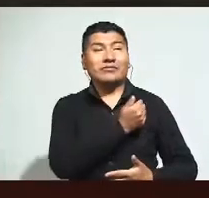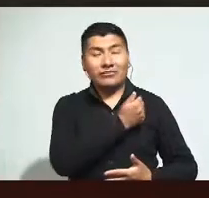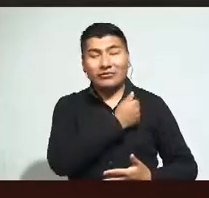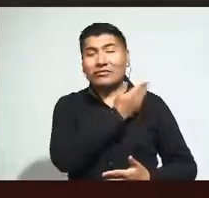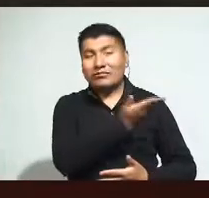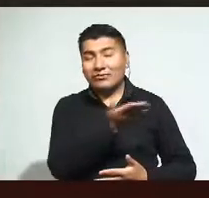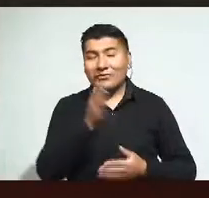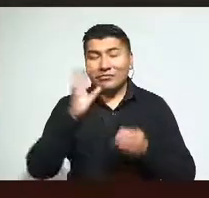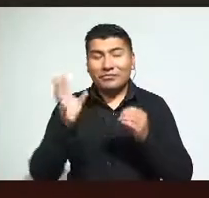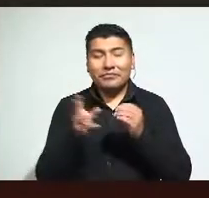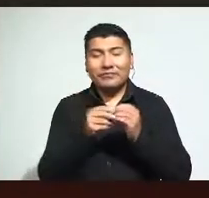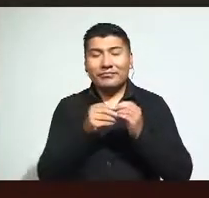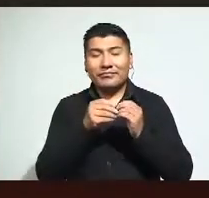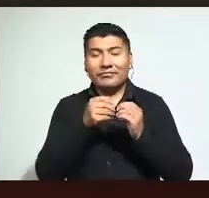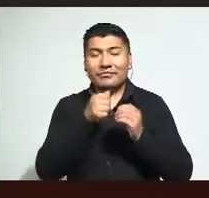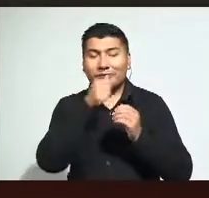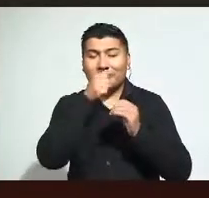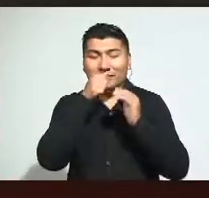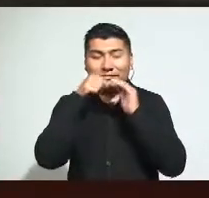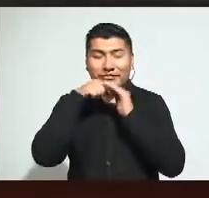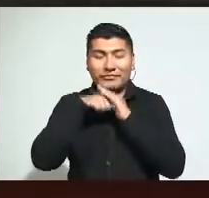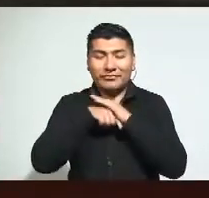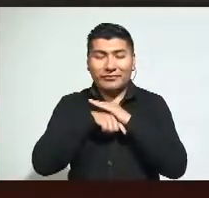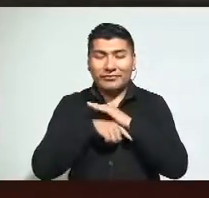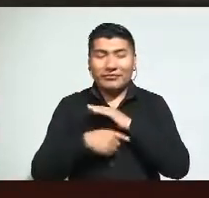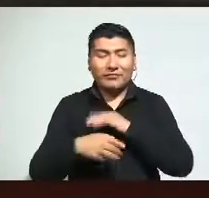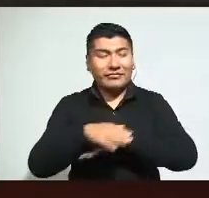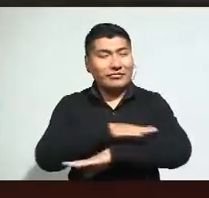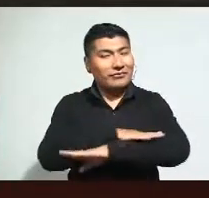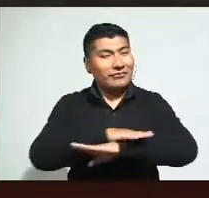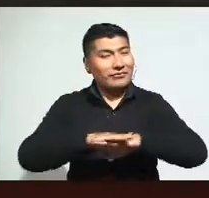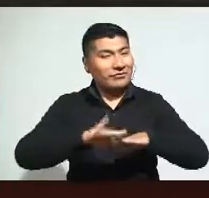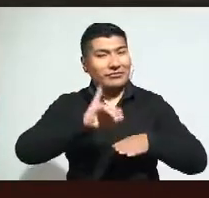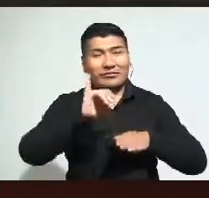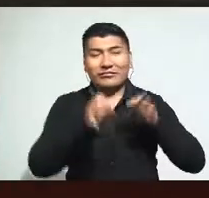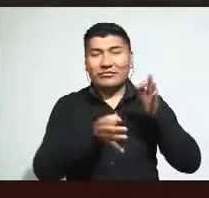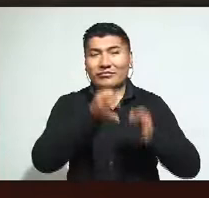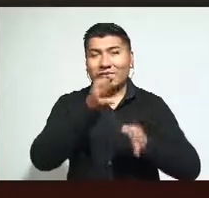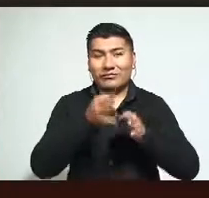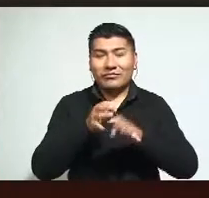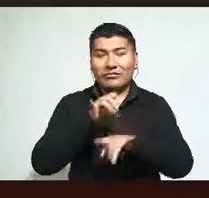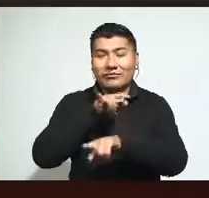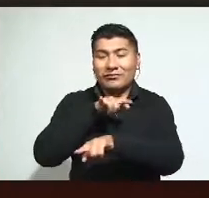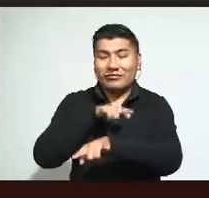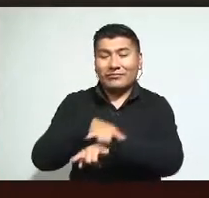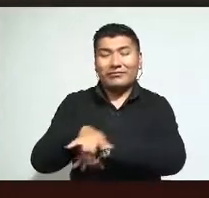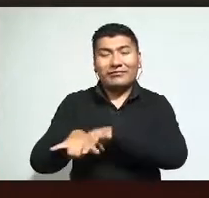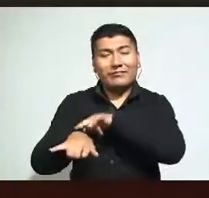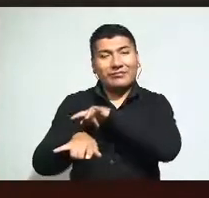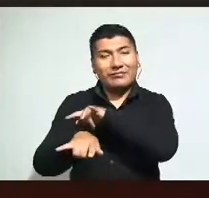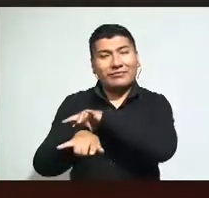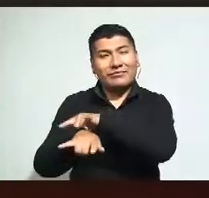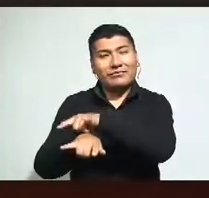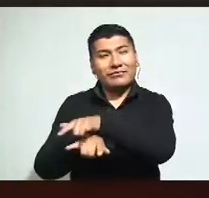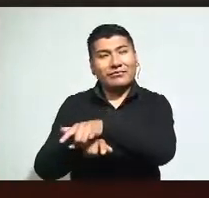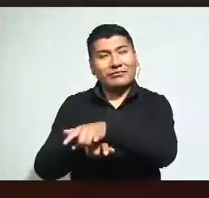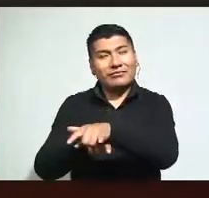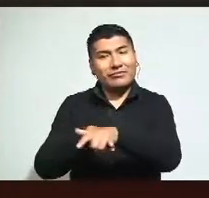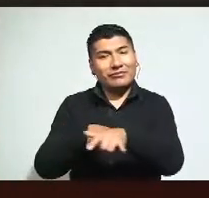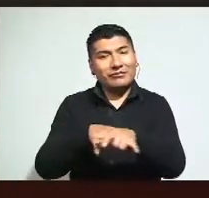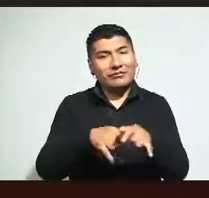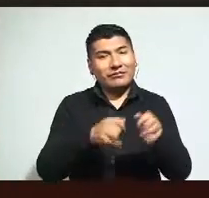más ínfima la injusticia la tradición el